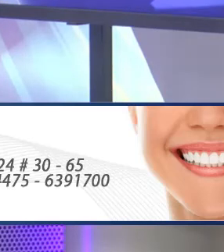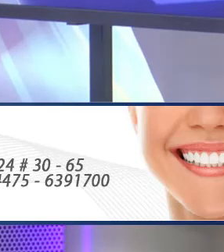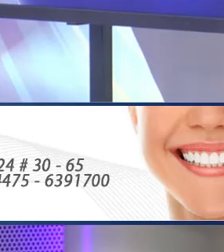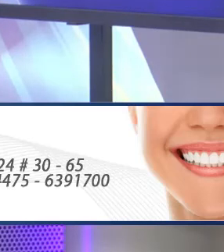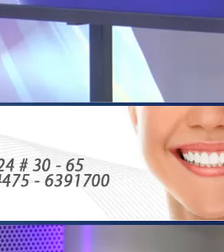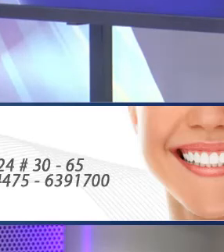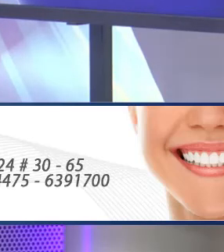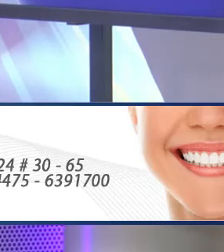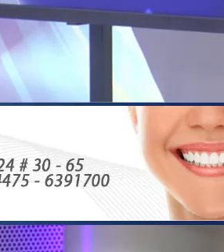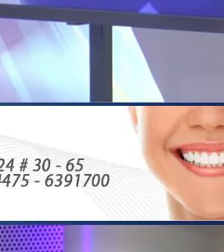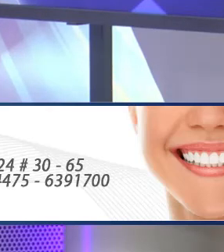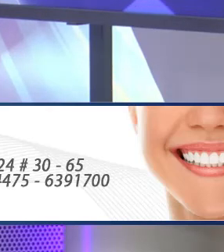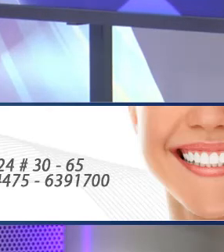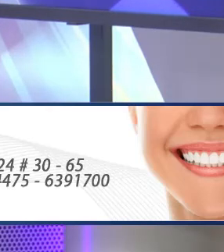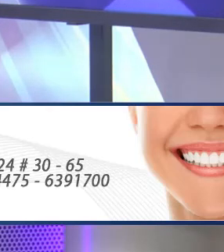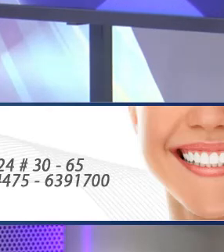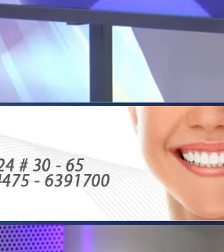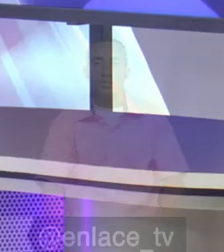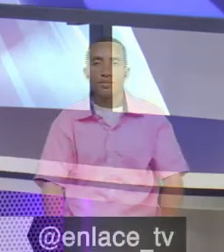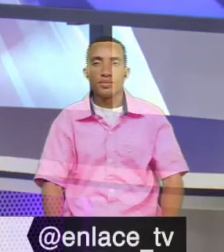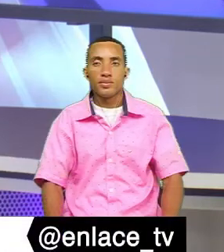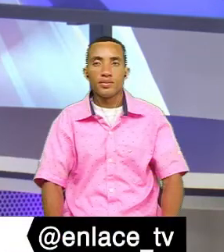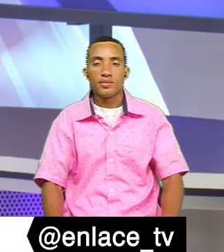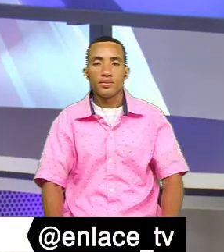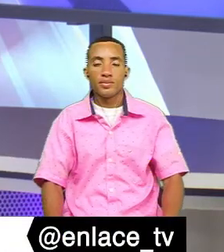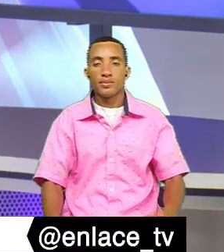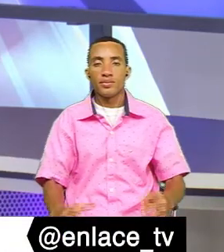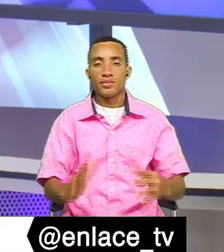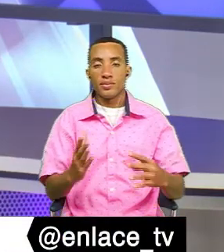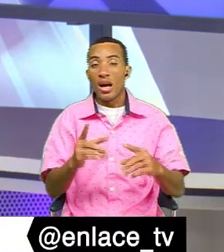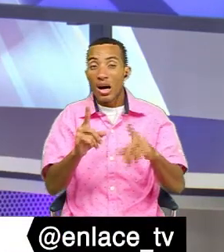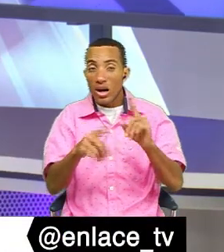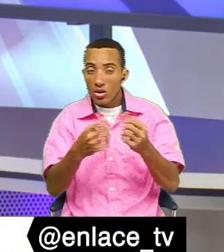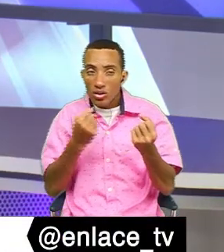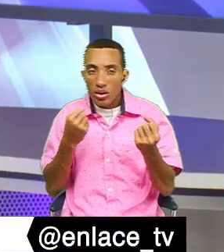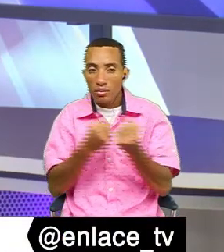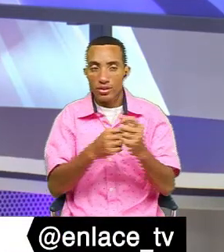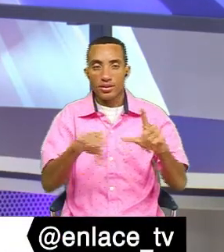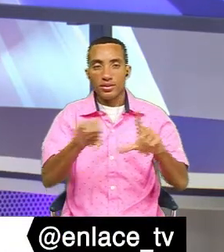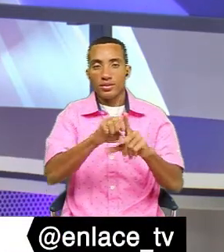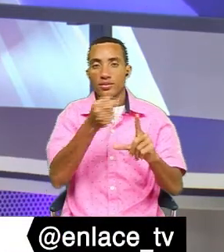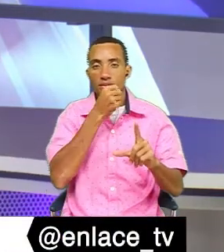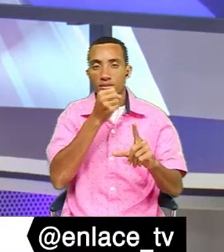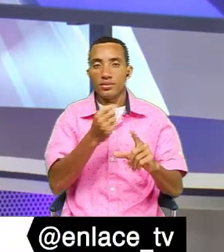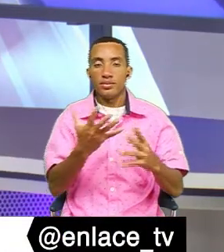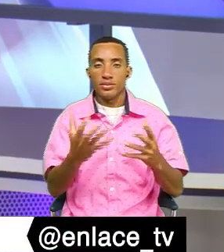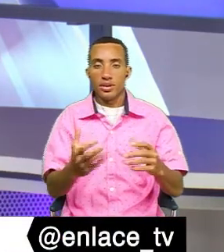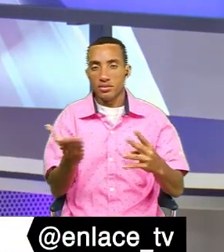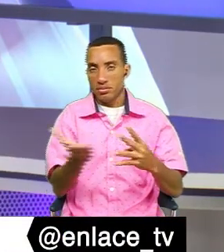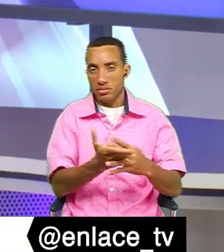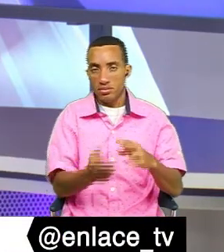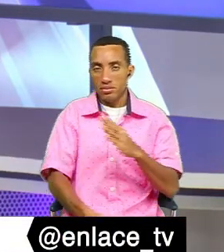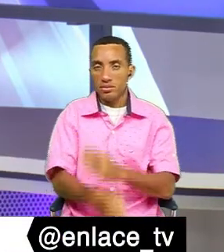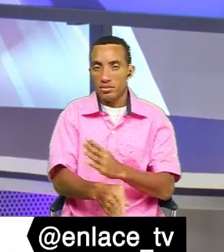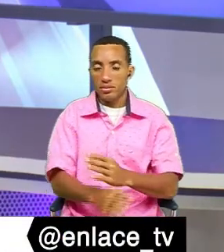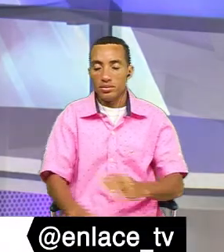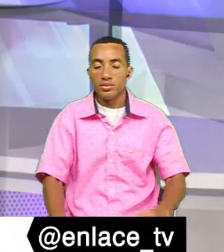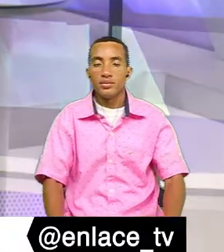a la vista. Chrome es odontología especializada. Hacemos un reconocimiento a los que hacen posible el noticiero que usted quiere ver y ya regresamos a Enlace